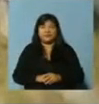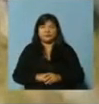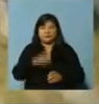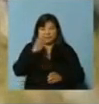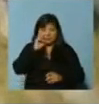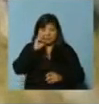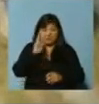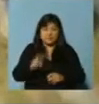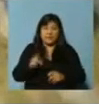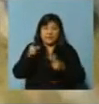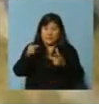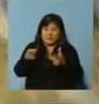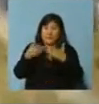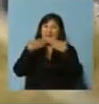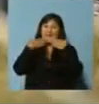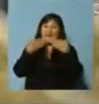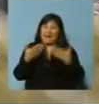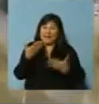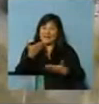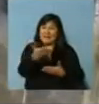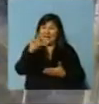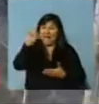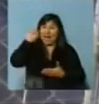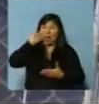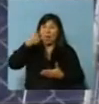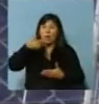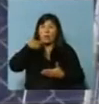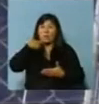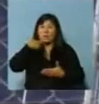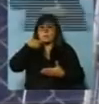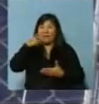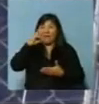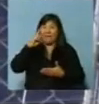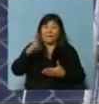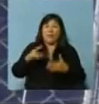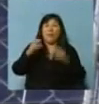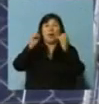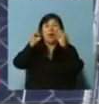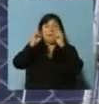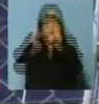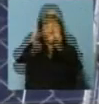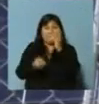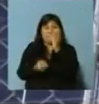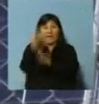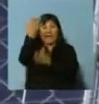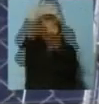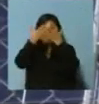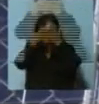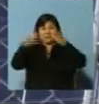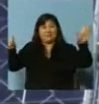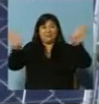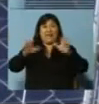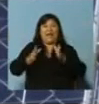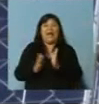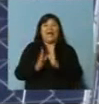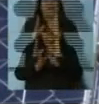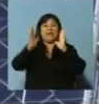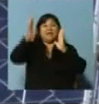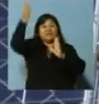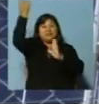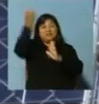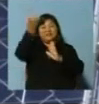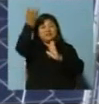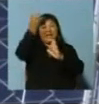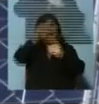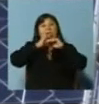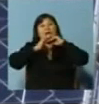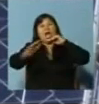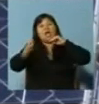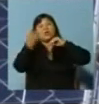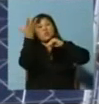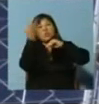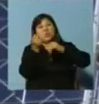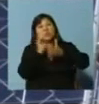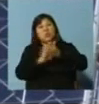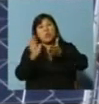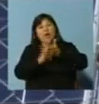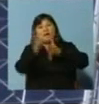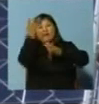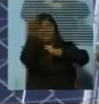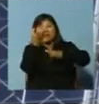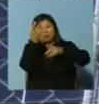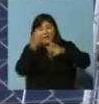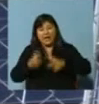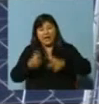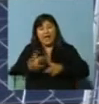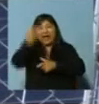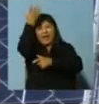Bueno, gracias, Luis Coria. Acabamos de prender el nuevo equipo. Con paneles solares y baterías de litio.